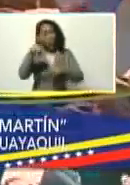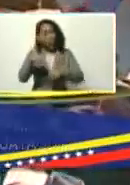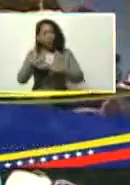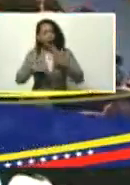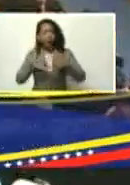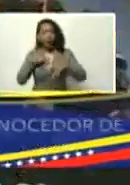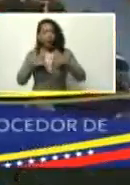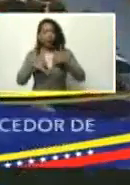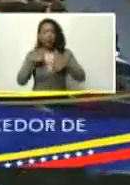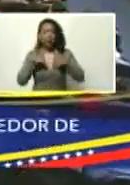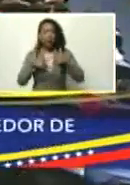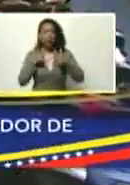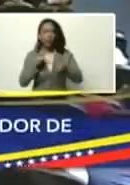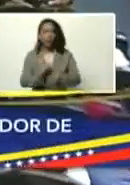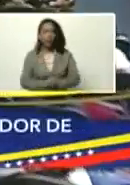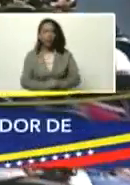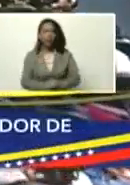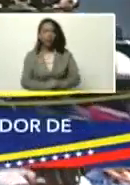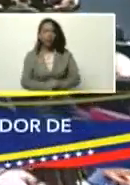acto